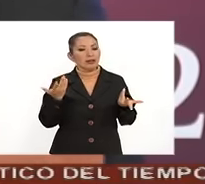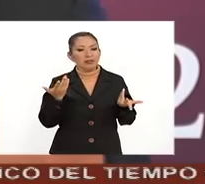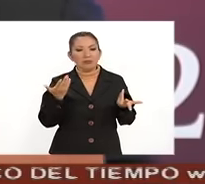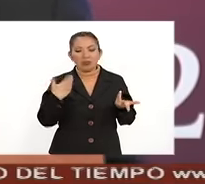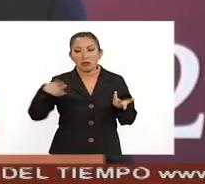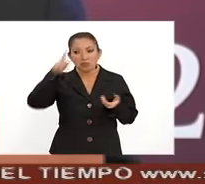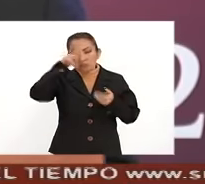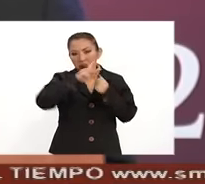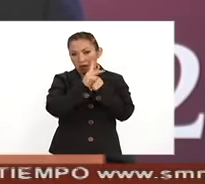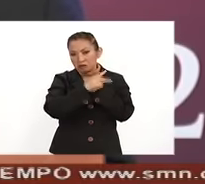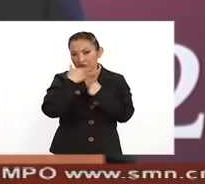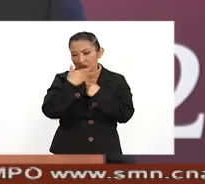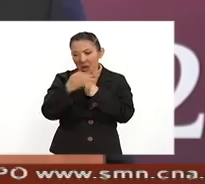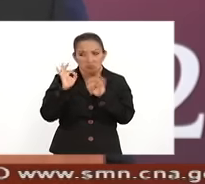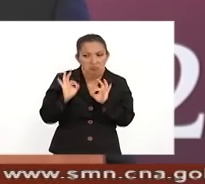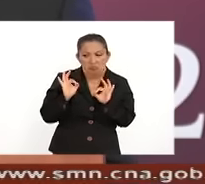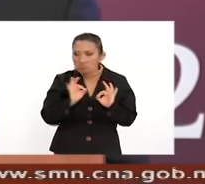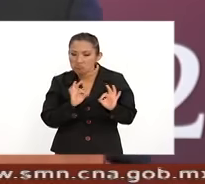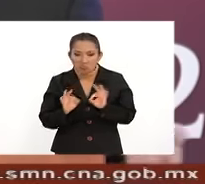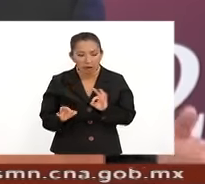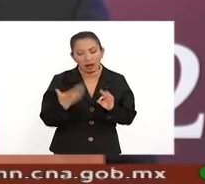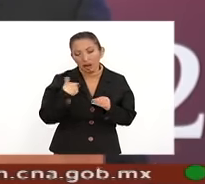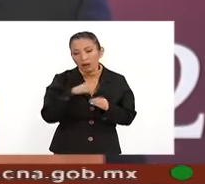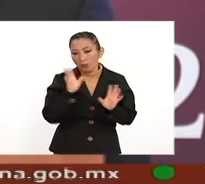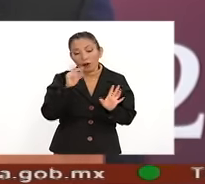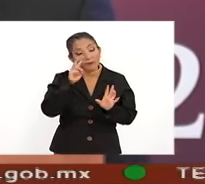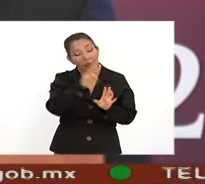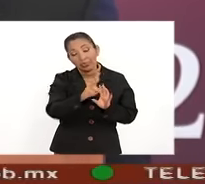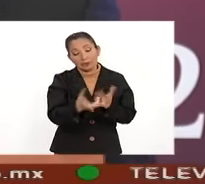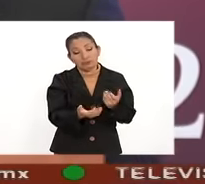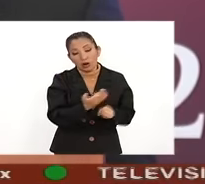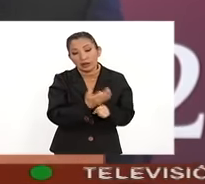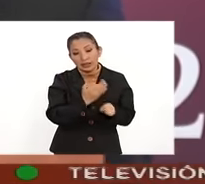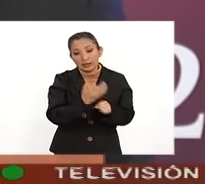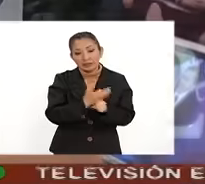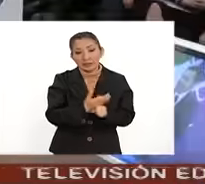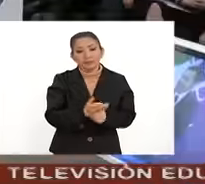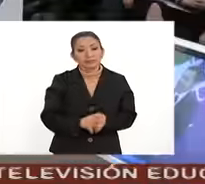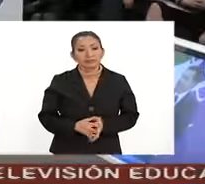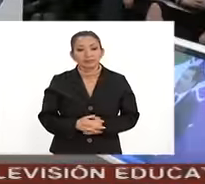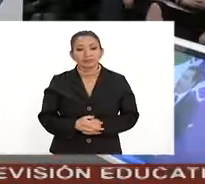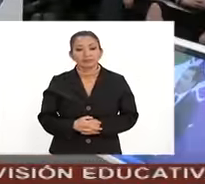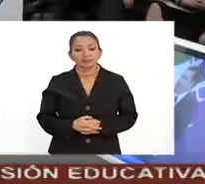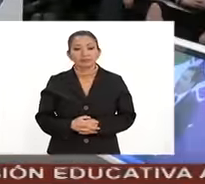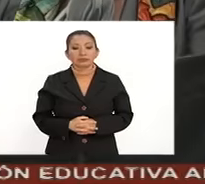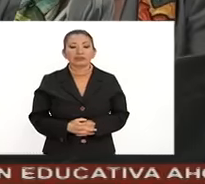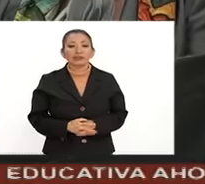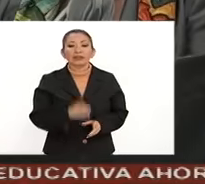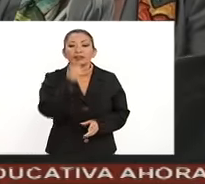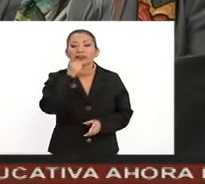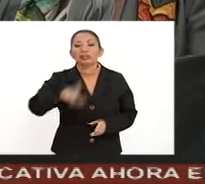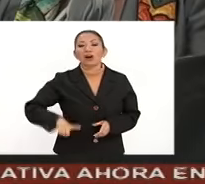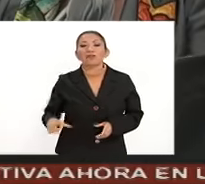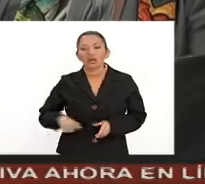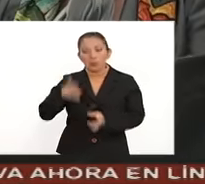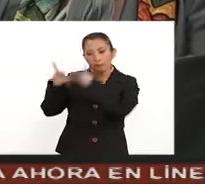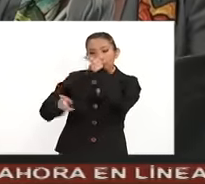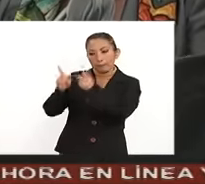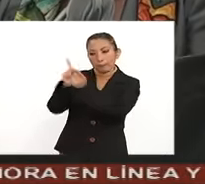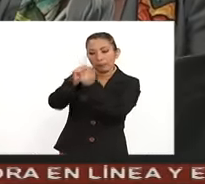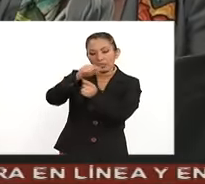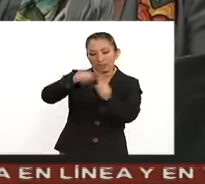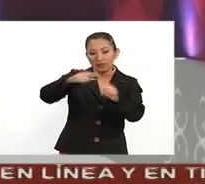tranquilo nuestro país y que, bueno, pues estamos enfrentando el reto de estas decisiones. Agregó que el gobierno dialoga con los